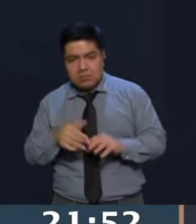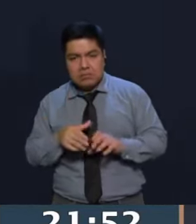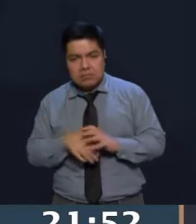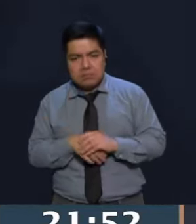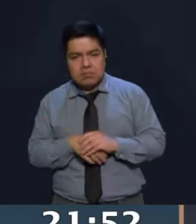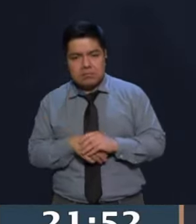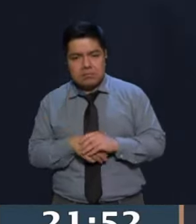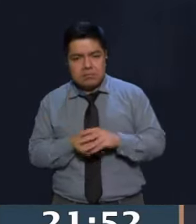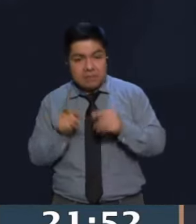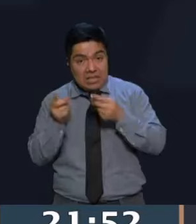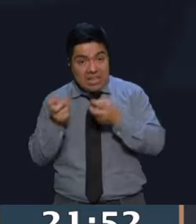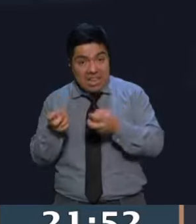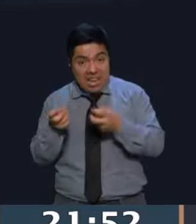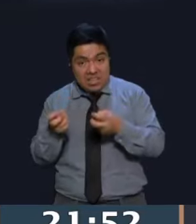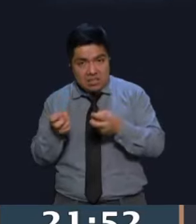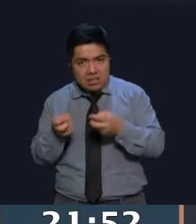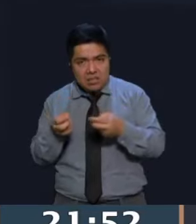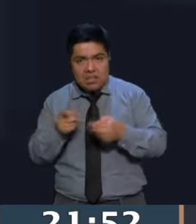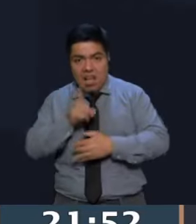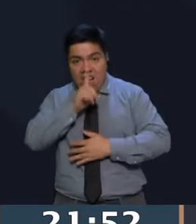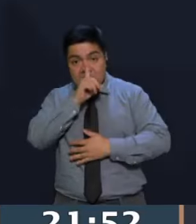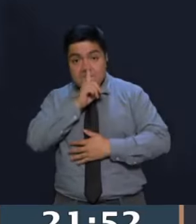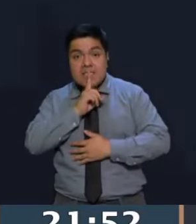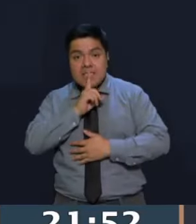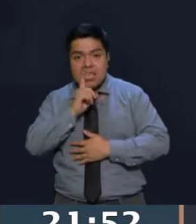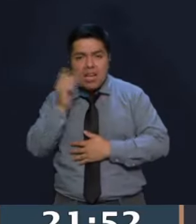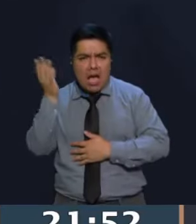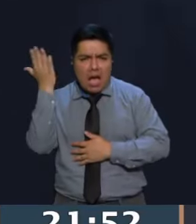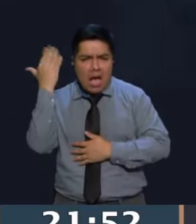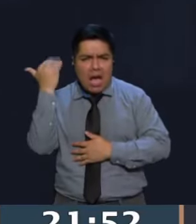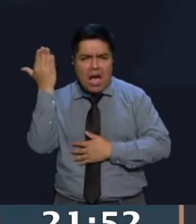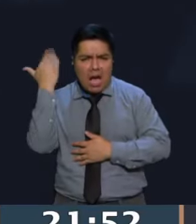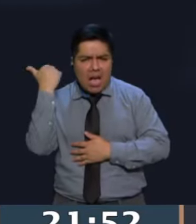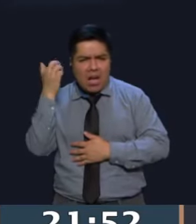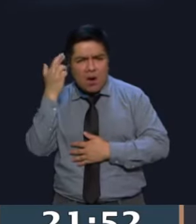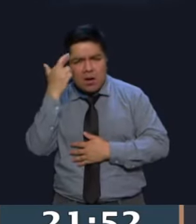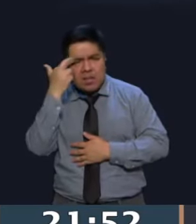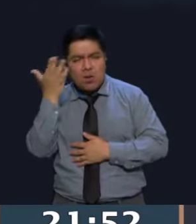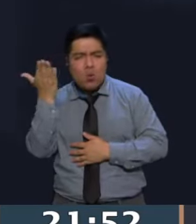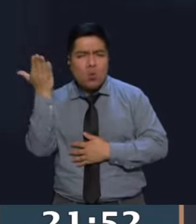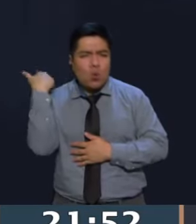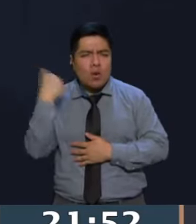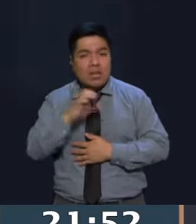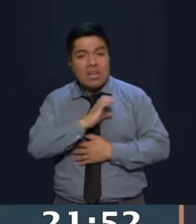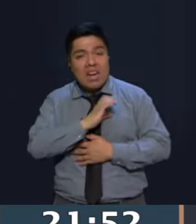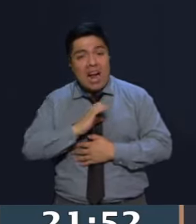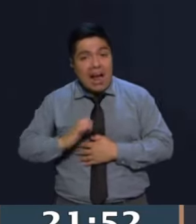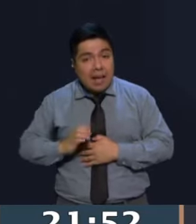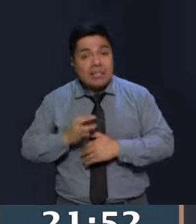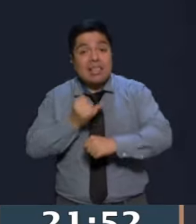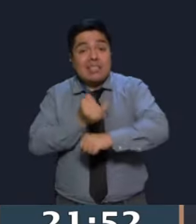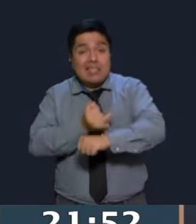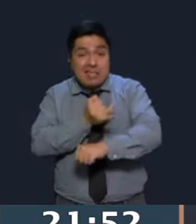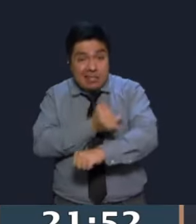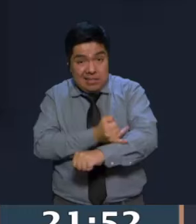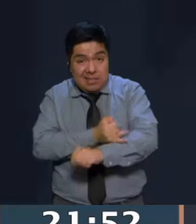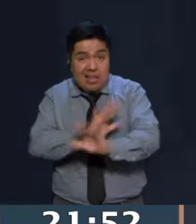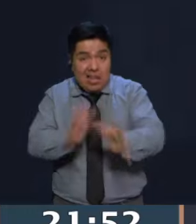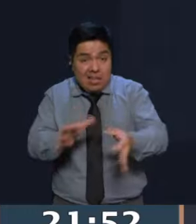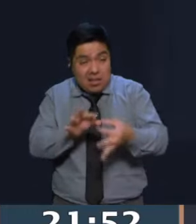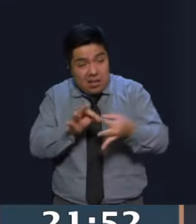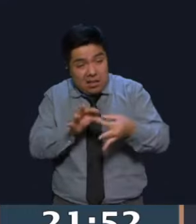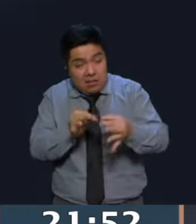referir es que esta mentira ya se afirmaba desde que fue candidata a la alcaldía